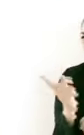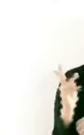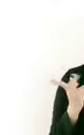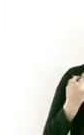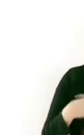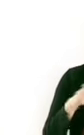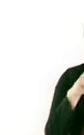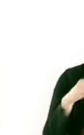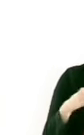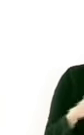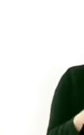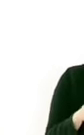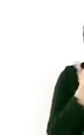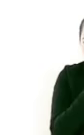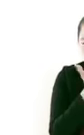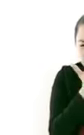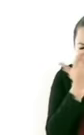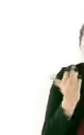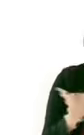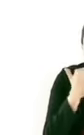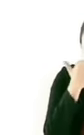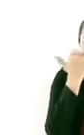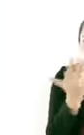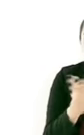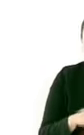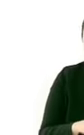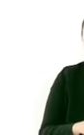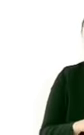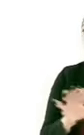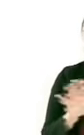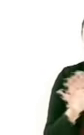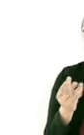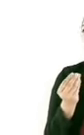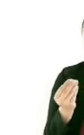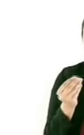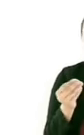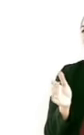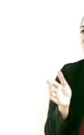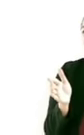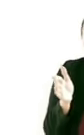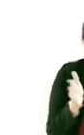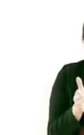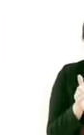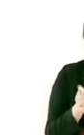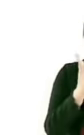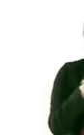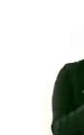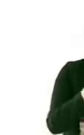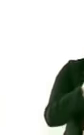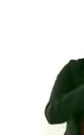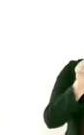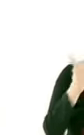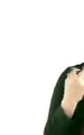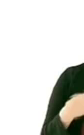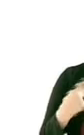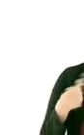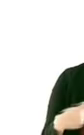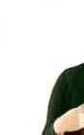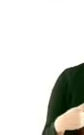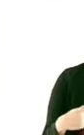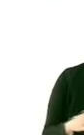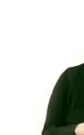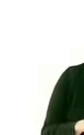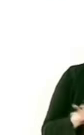cupo para 100 y rechazaban a